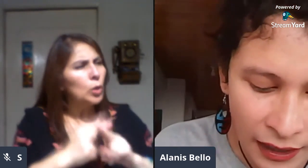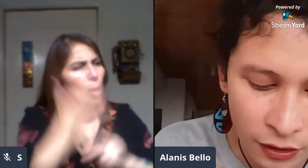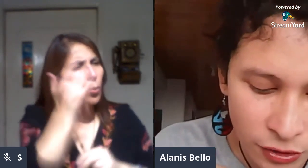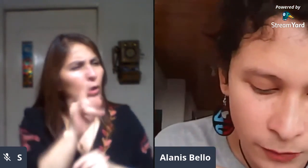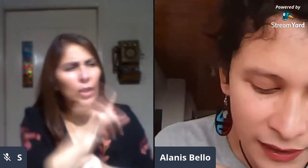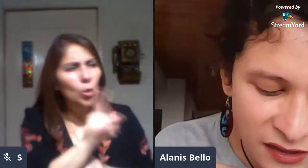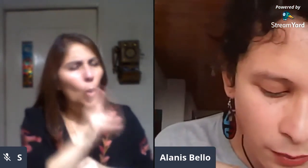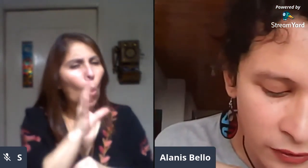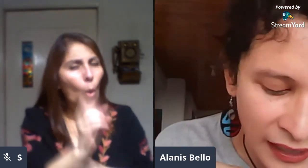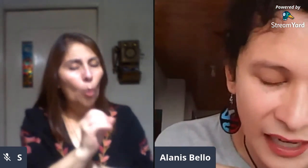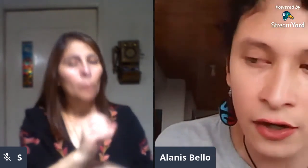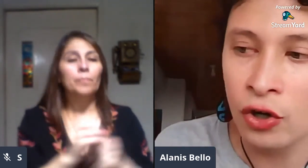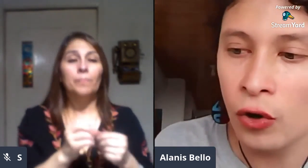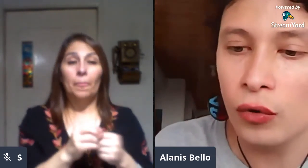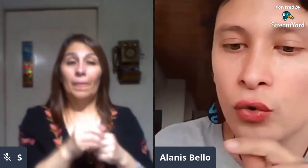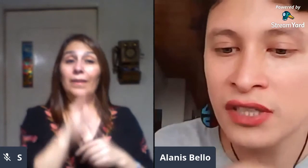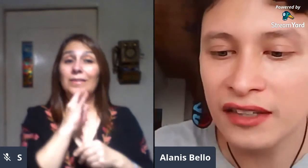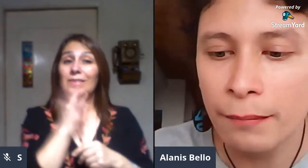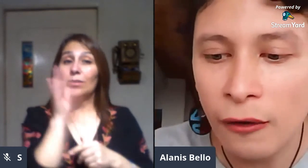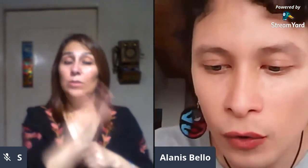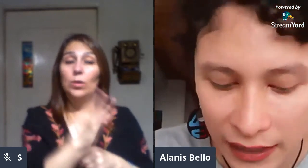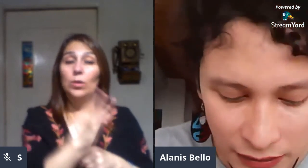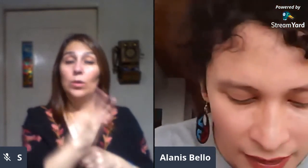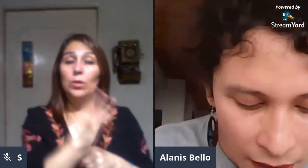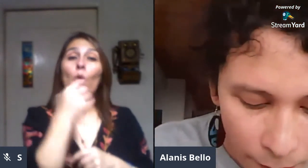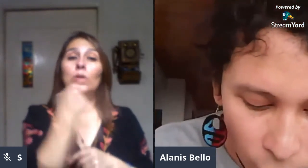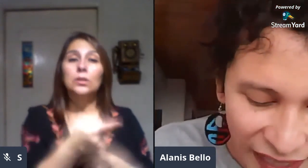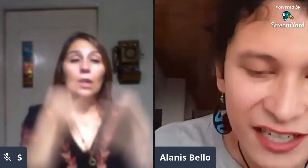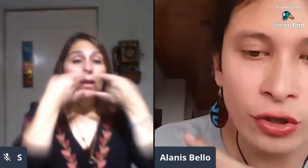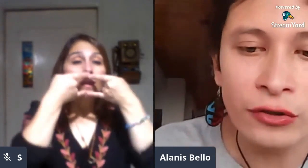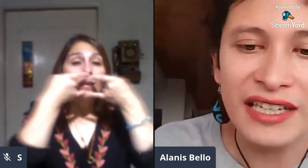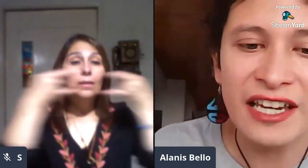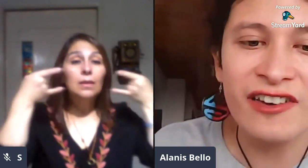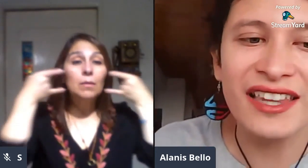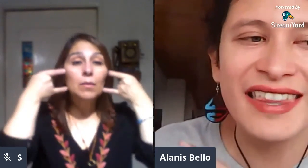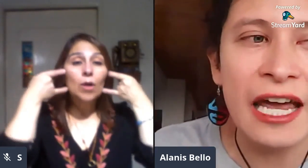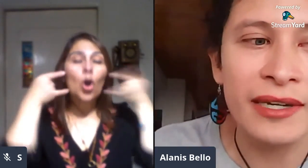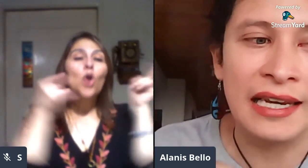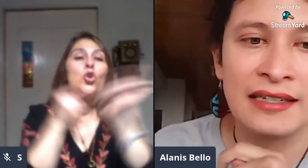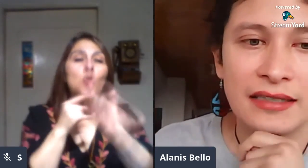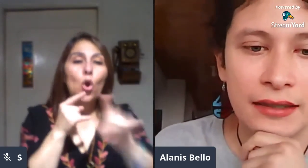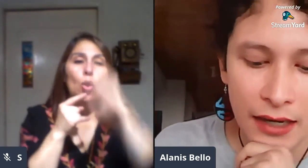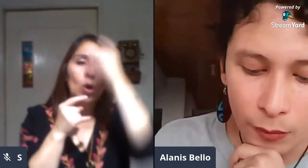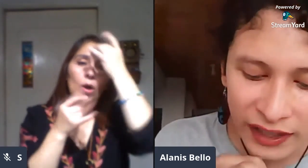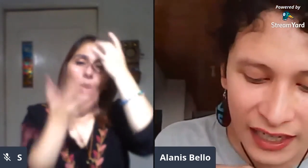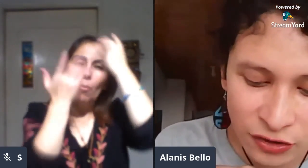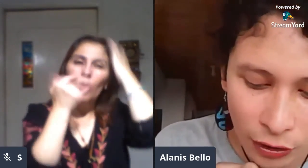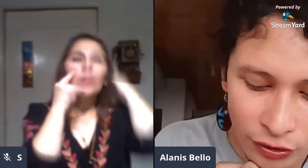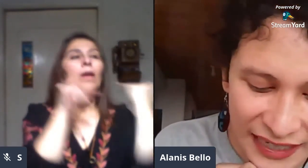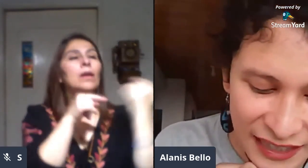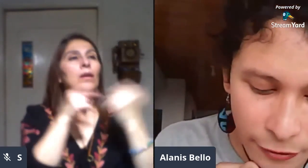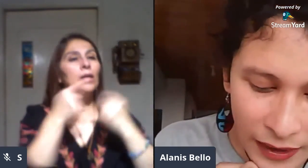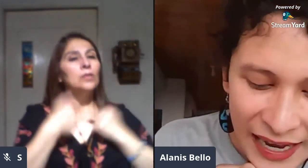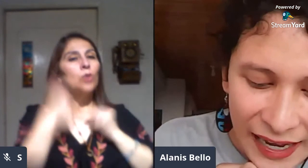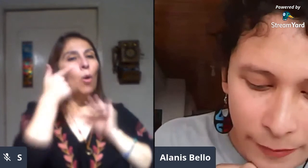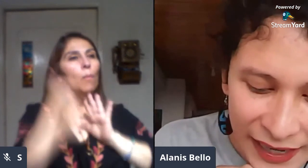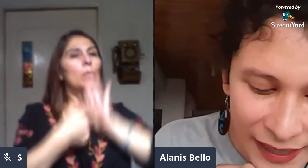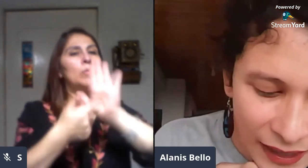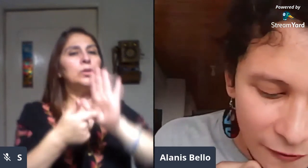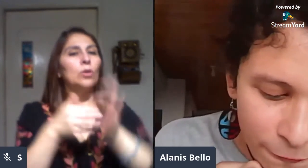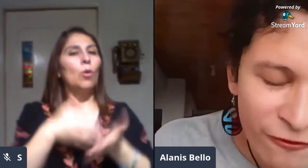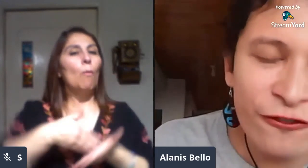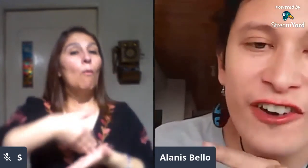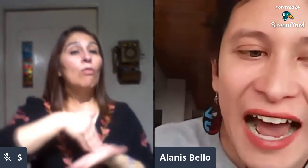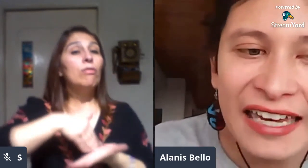la mayoría de los hombres responden que no usan tapabocas porque eso los hace ver débiles, porque eso los hace